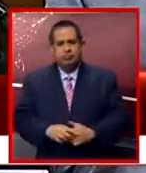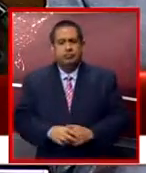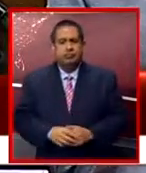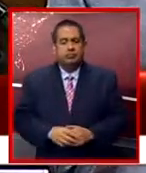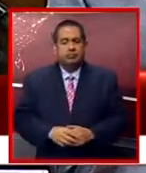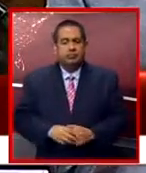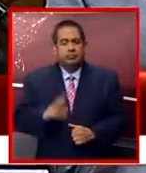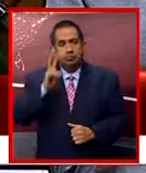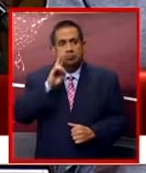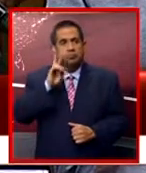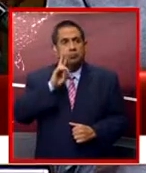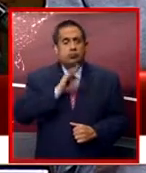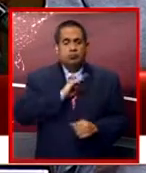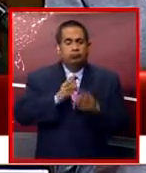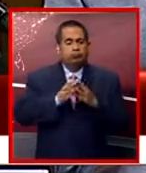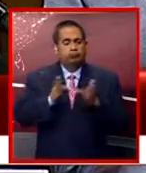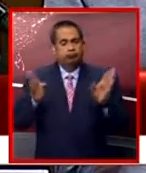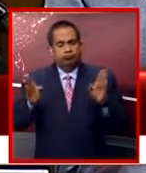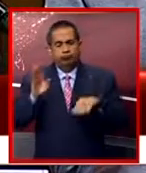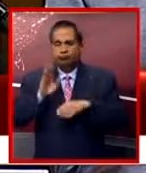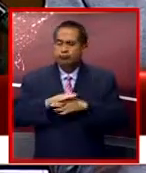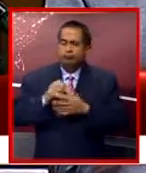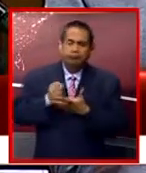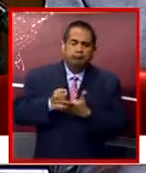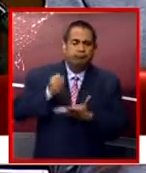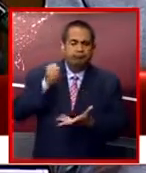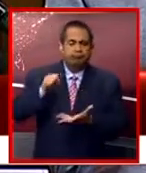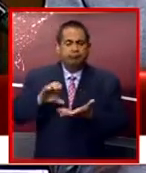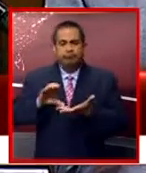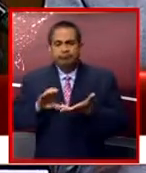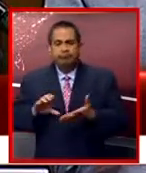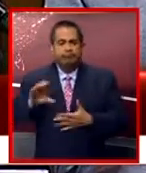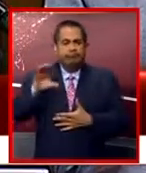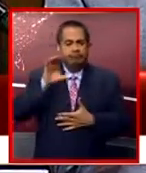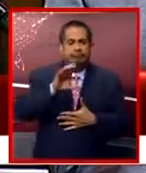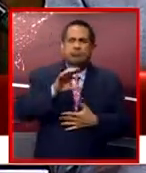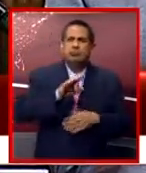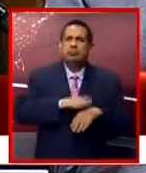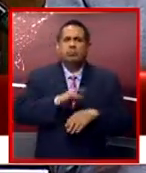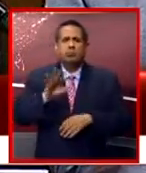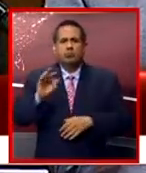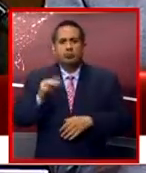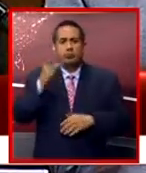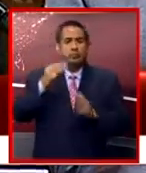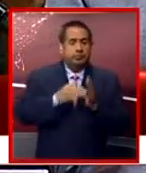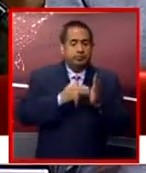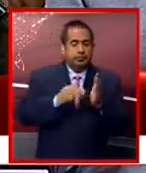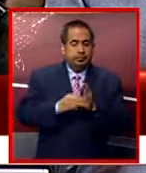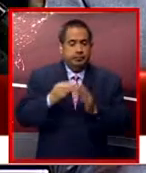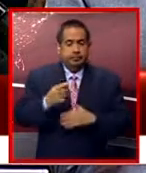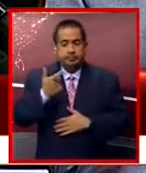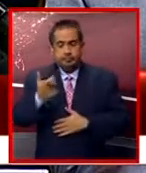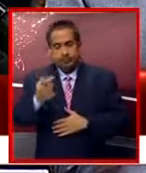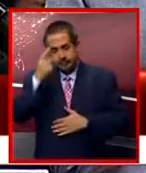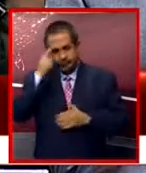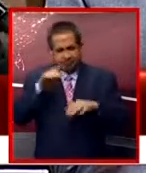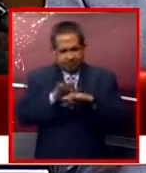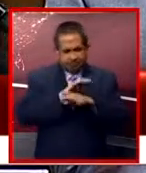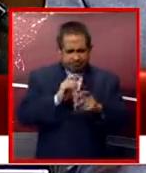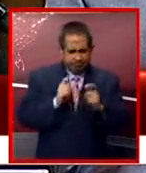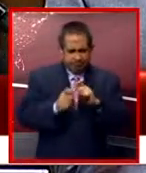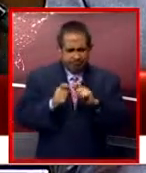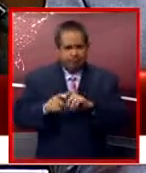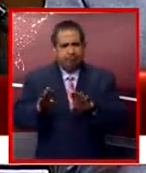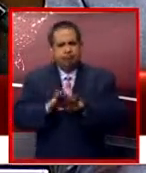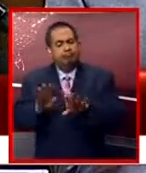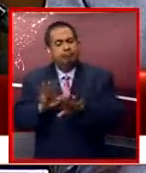El poder ampliar la bolsa de los recursos en casi 43,000 millones de pesos, con las modificaciones que se